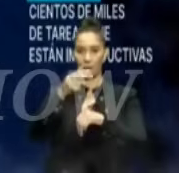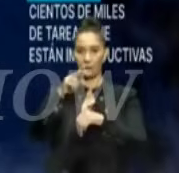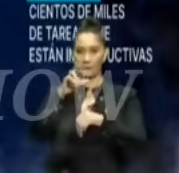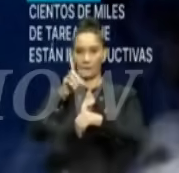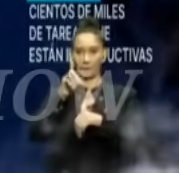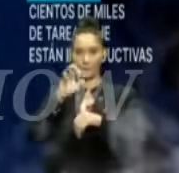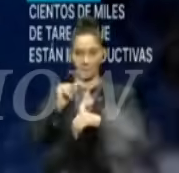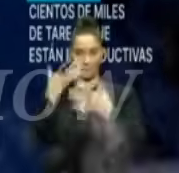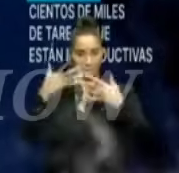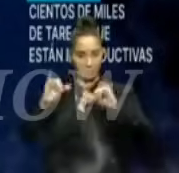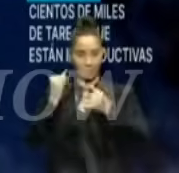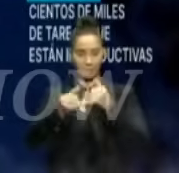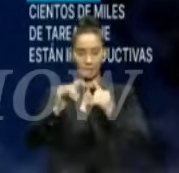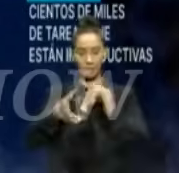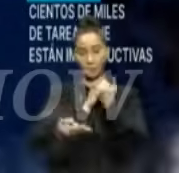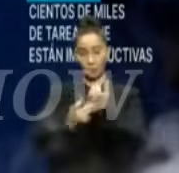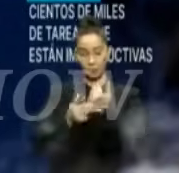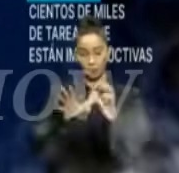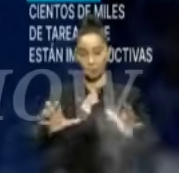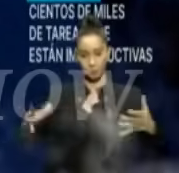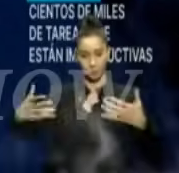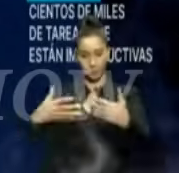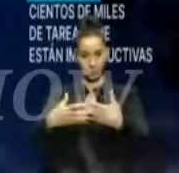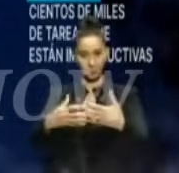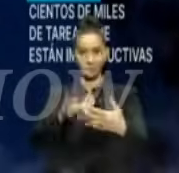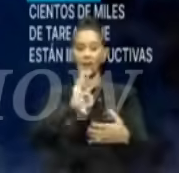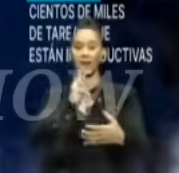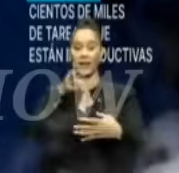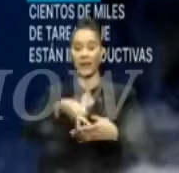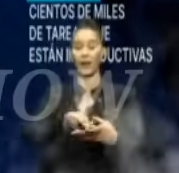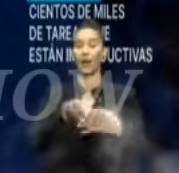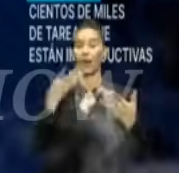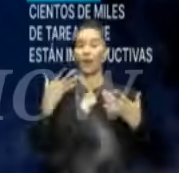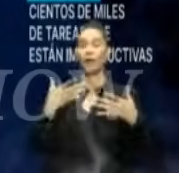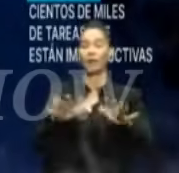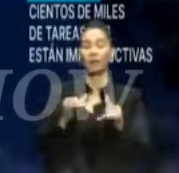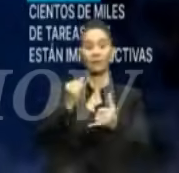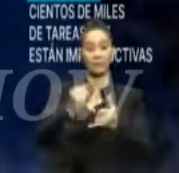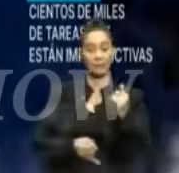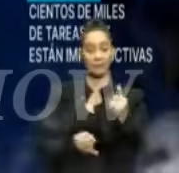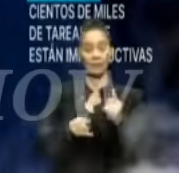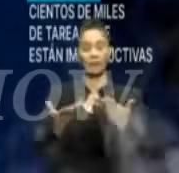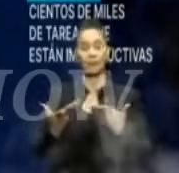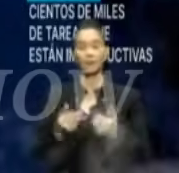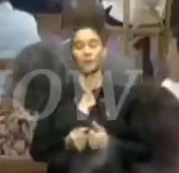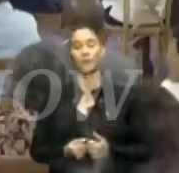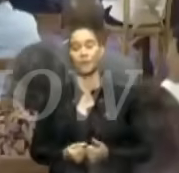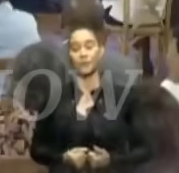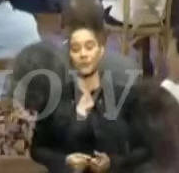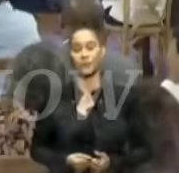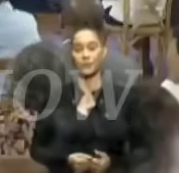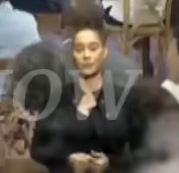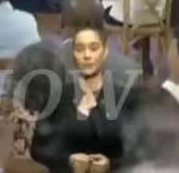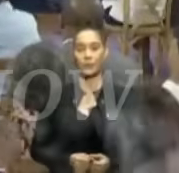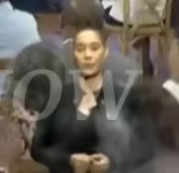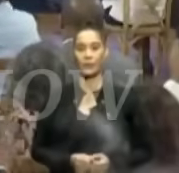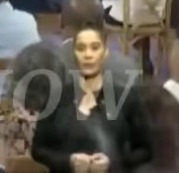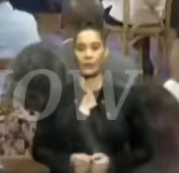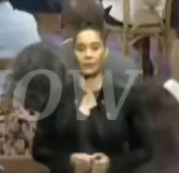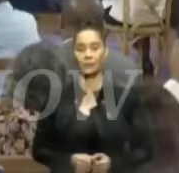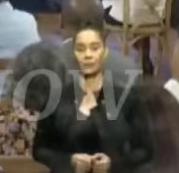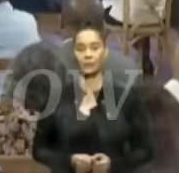terminamos el envase de la prensa de Monte Grande lo cual pues vamos a